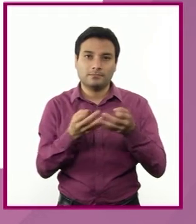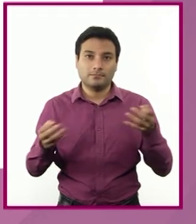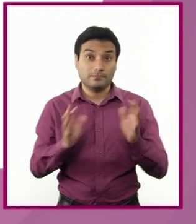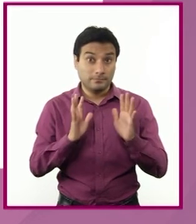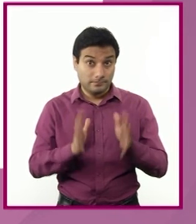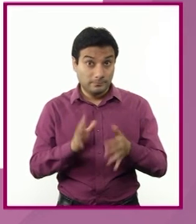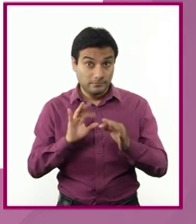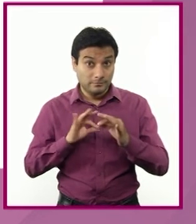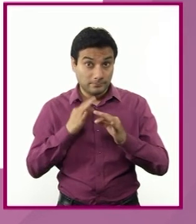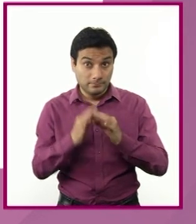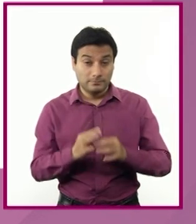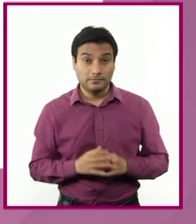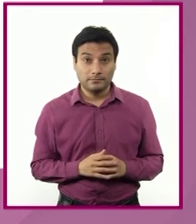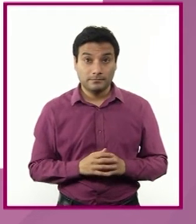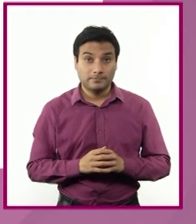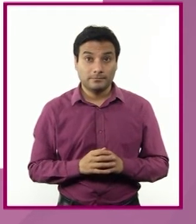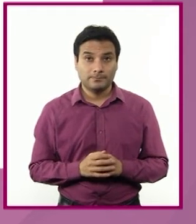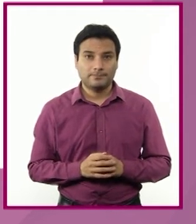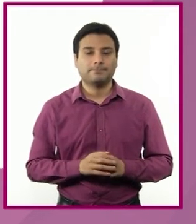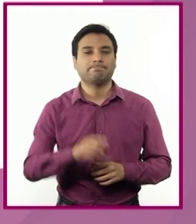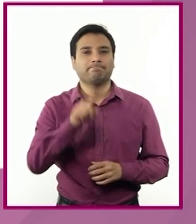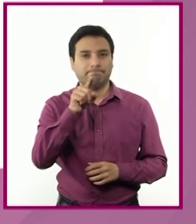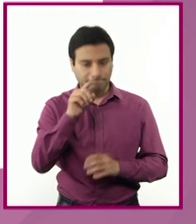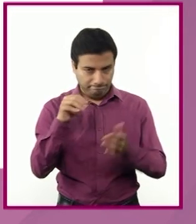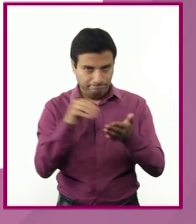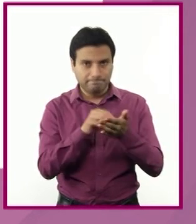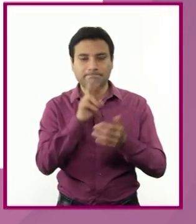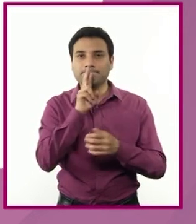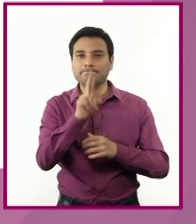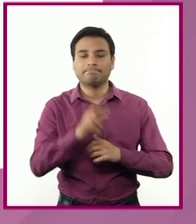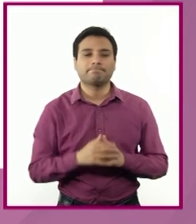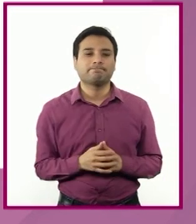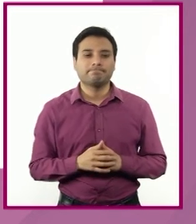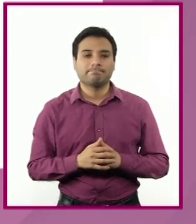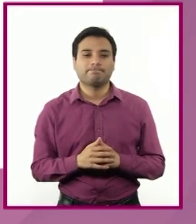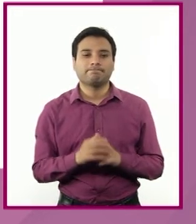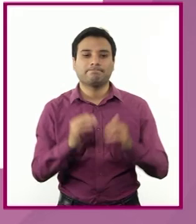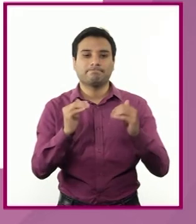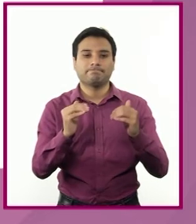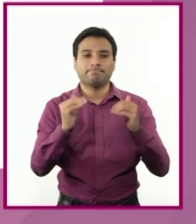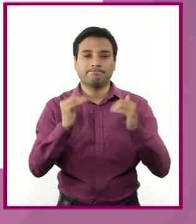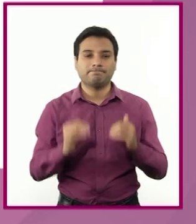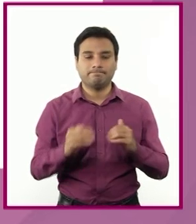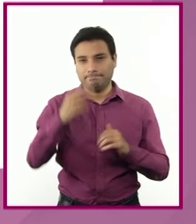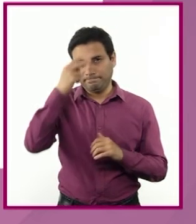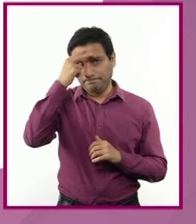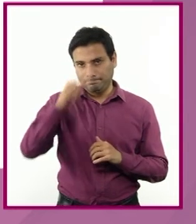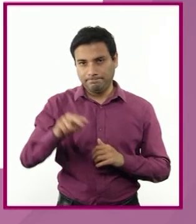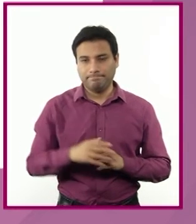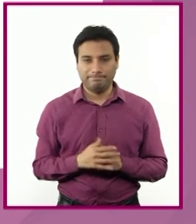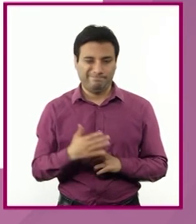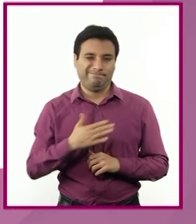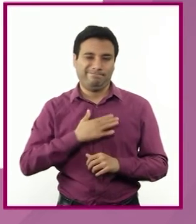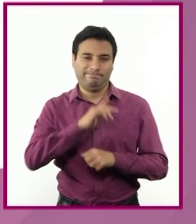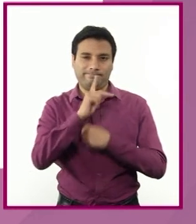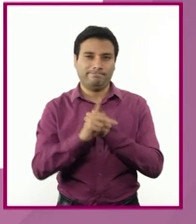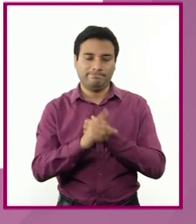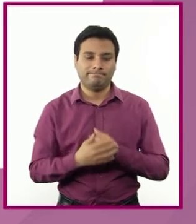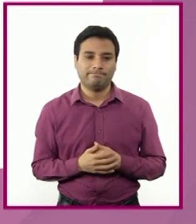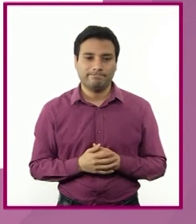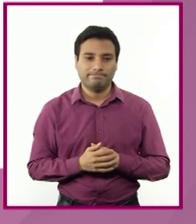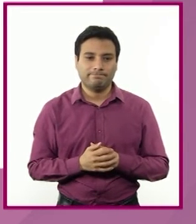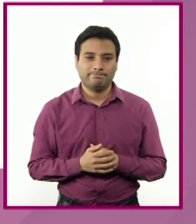¿Terminaron de hacer su operación? Ahora anoten el resultado. Toca el turno a México, nuestro país. De